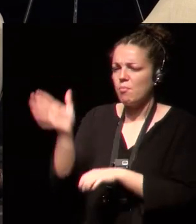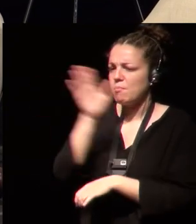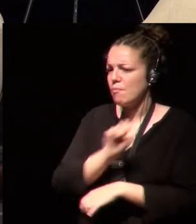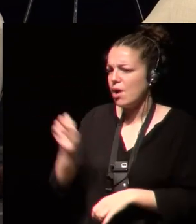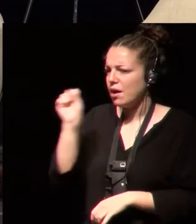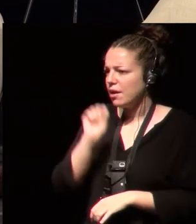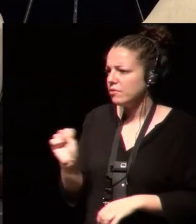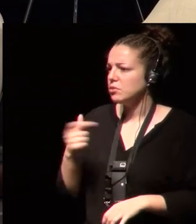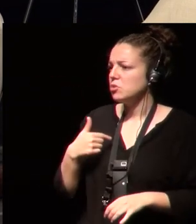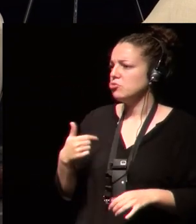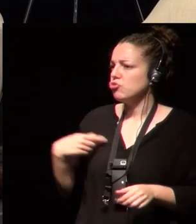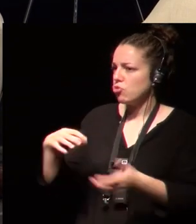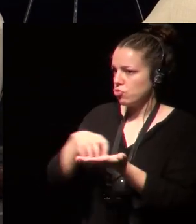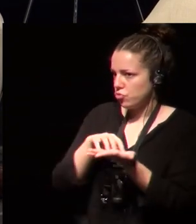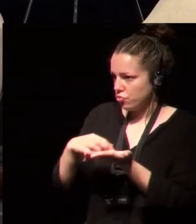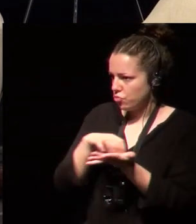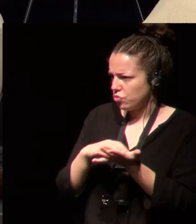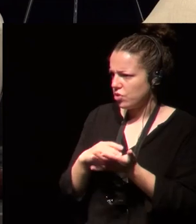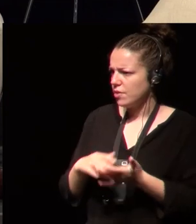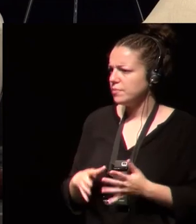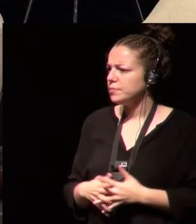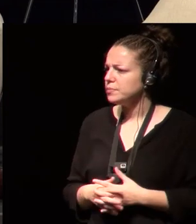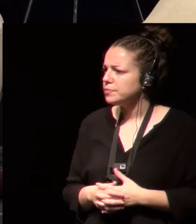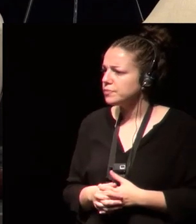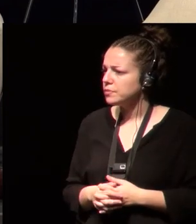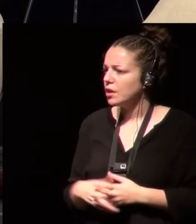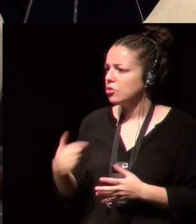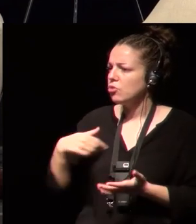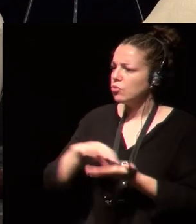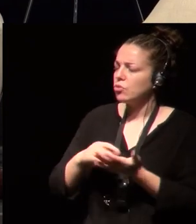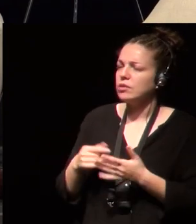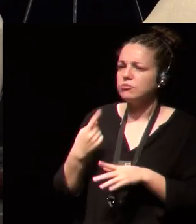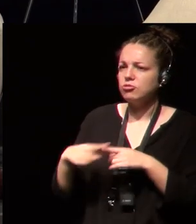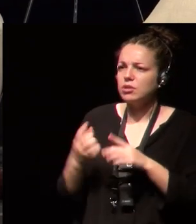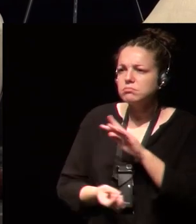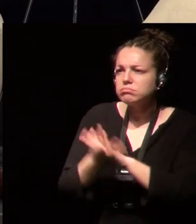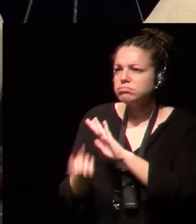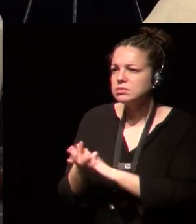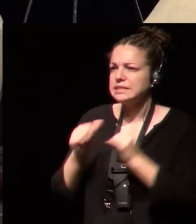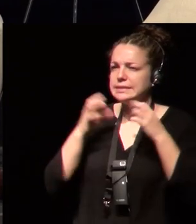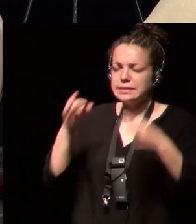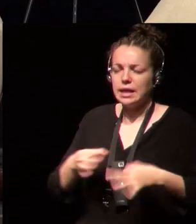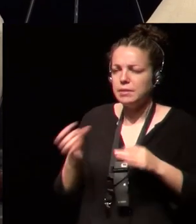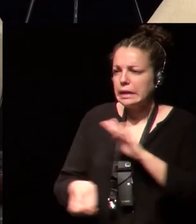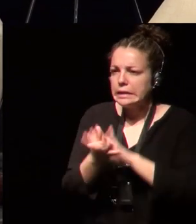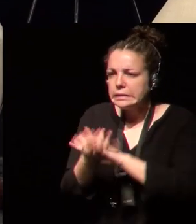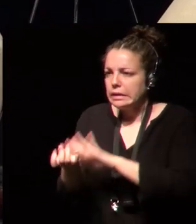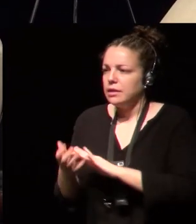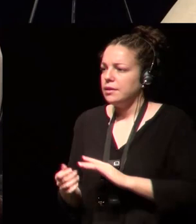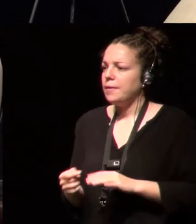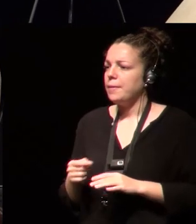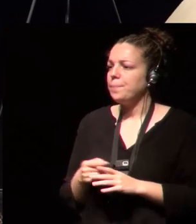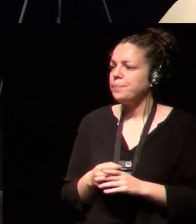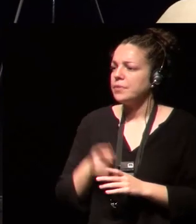como no sé si muchos, pero con esto de crear, estar siempre creando, querer conseguir ese cambio desde